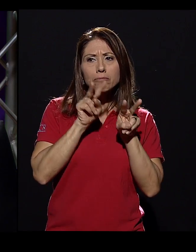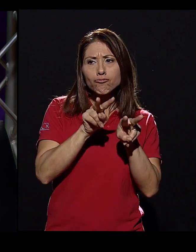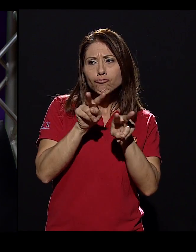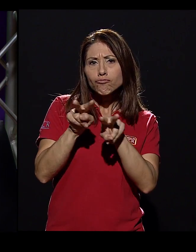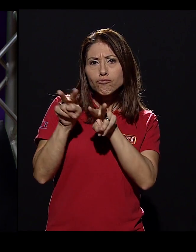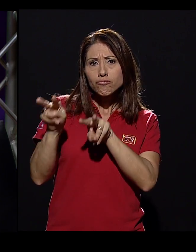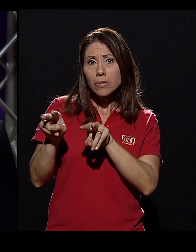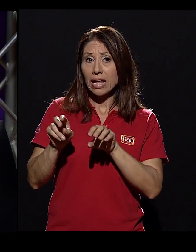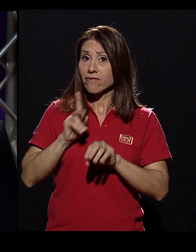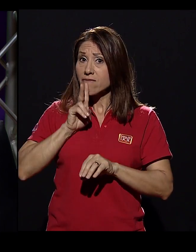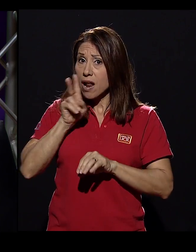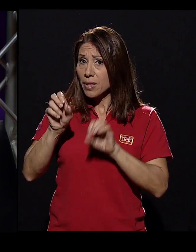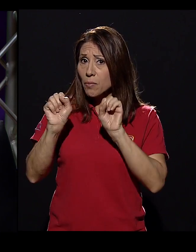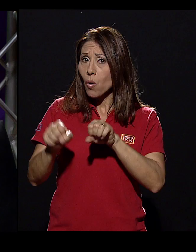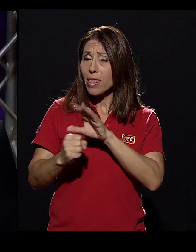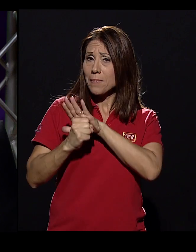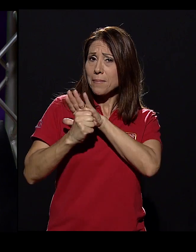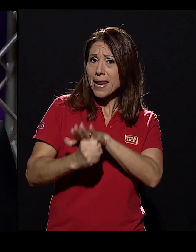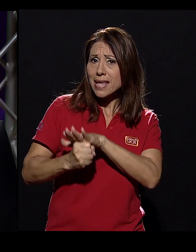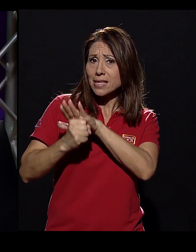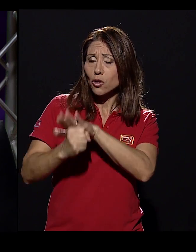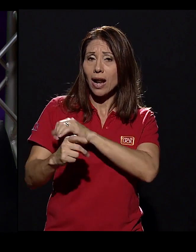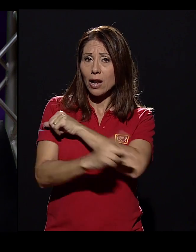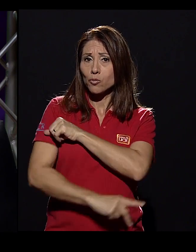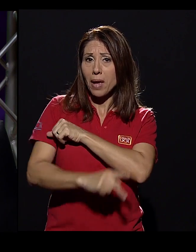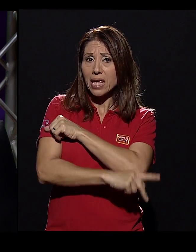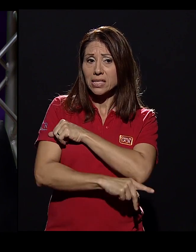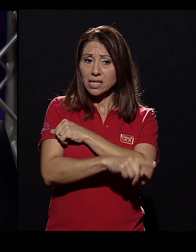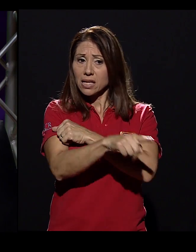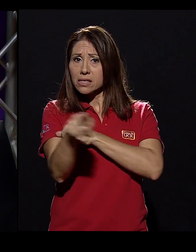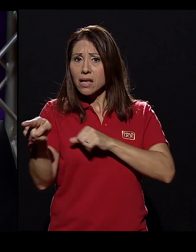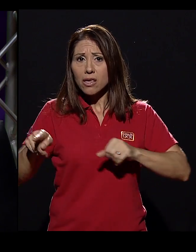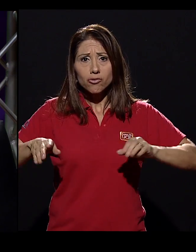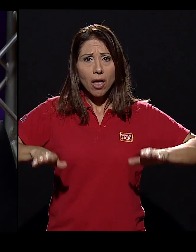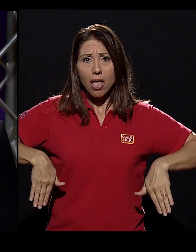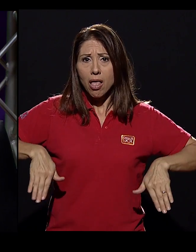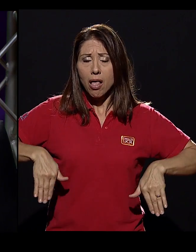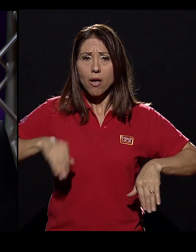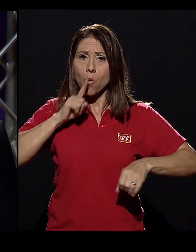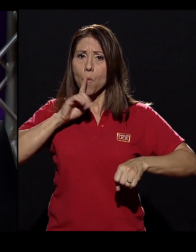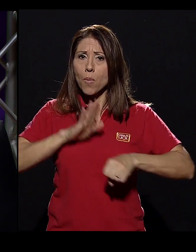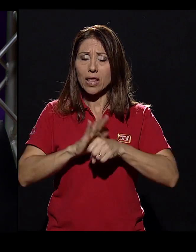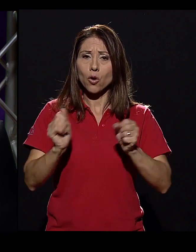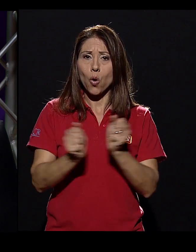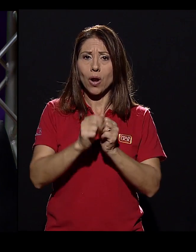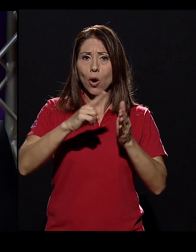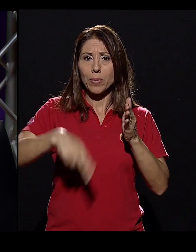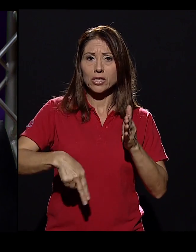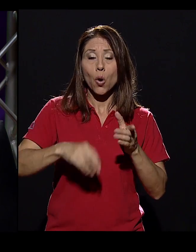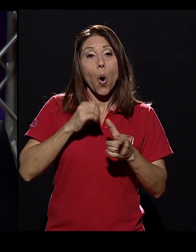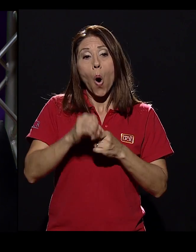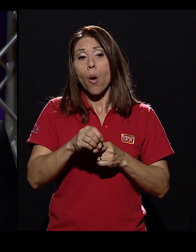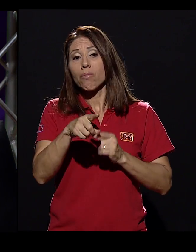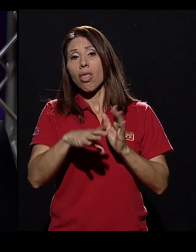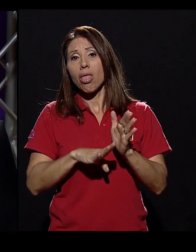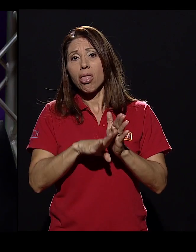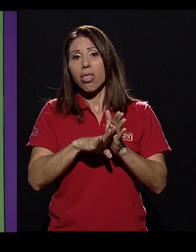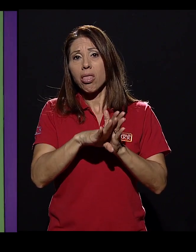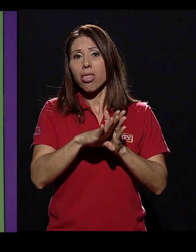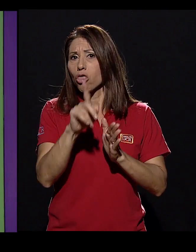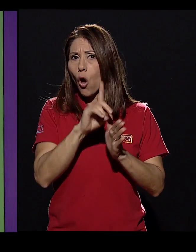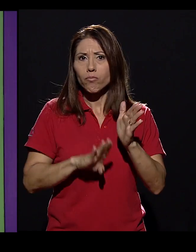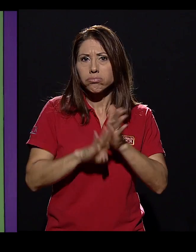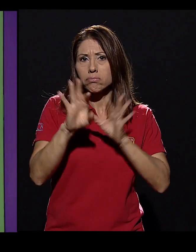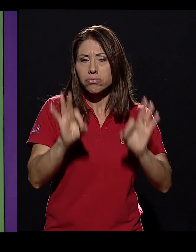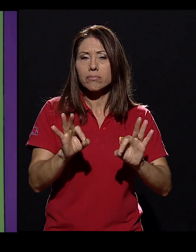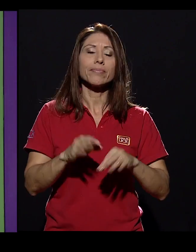vigilante, puede presionar realmente a los países cuando se está incumpliendo con esta convención o cuando no se está avanzando lo que debería?